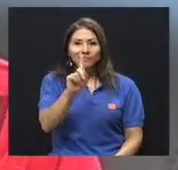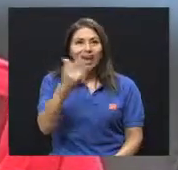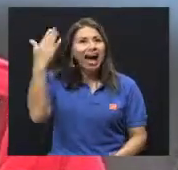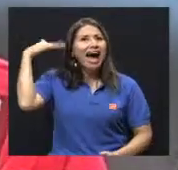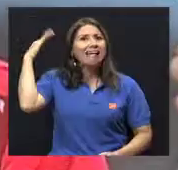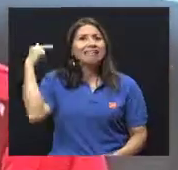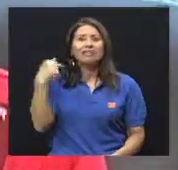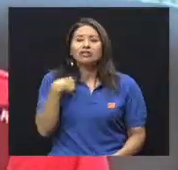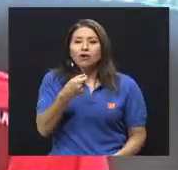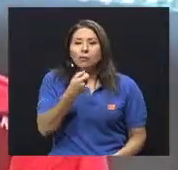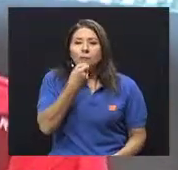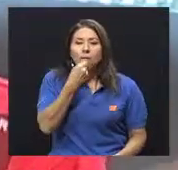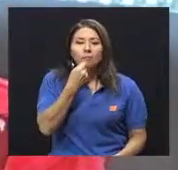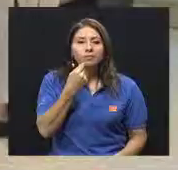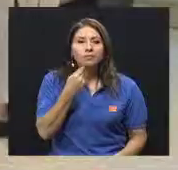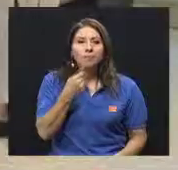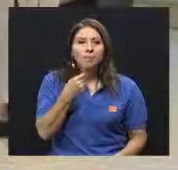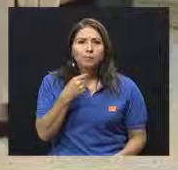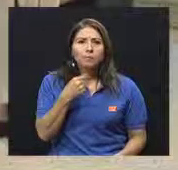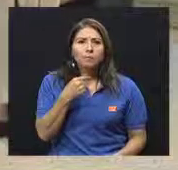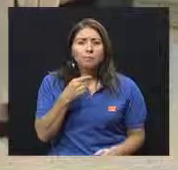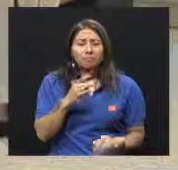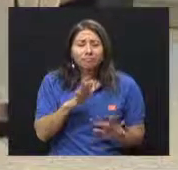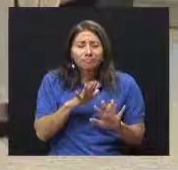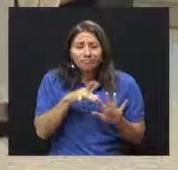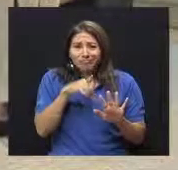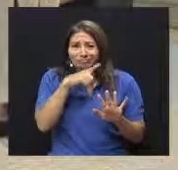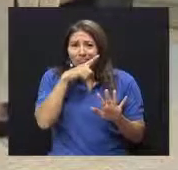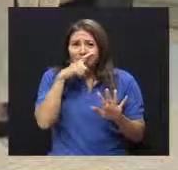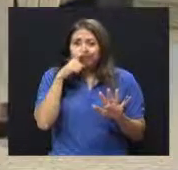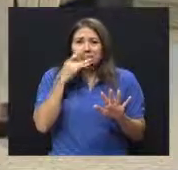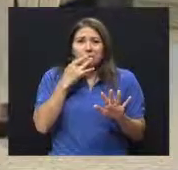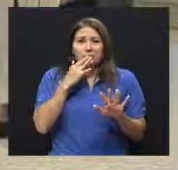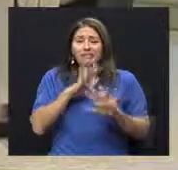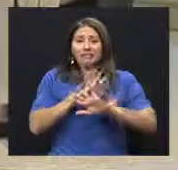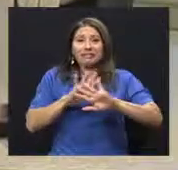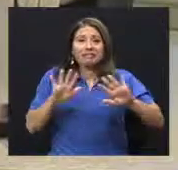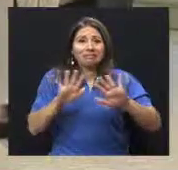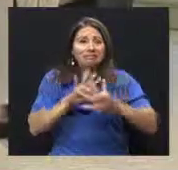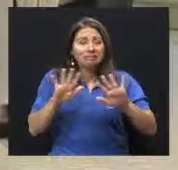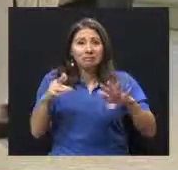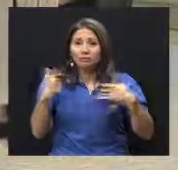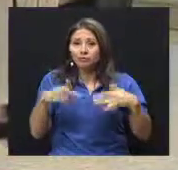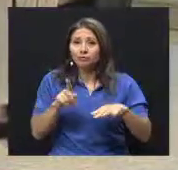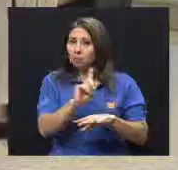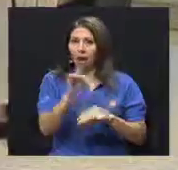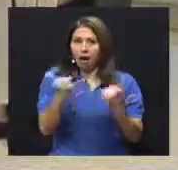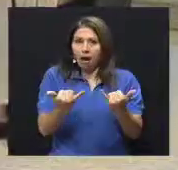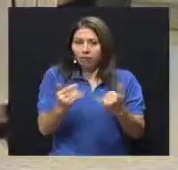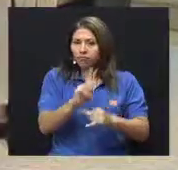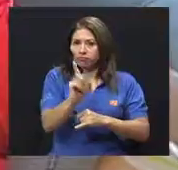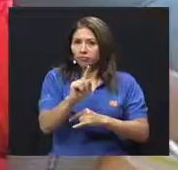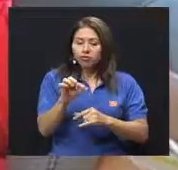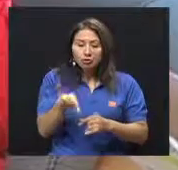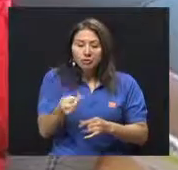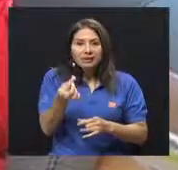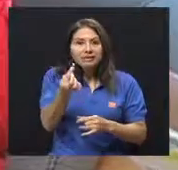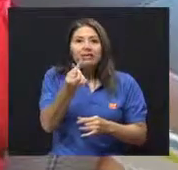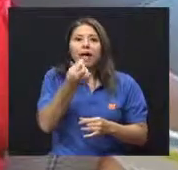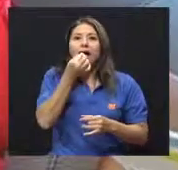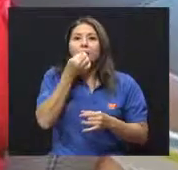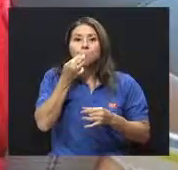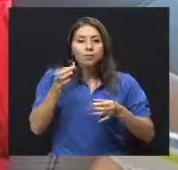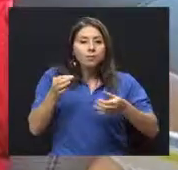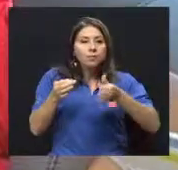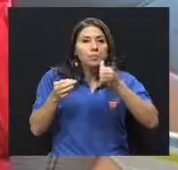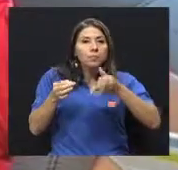mordiendo. Uy, horrible, eso, ¿sabe? De ahí sí, y ya, de ahí me he hecho todo. La